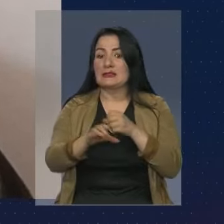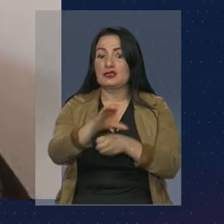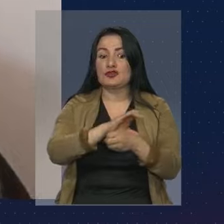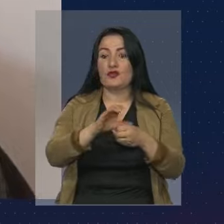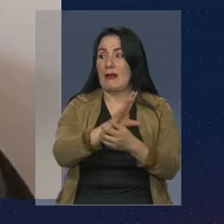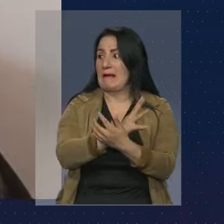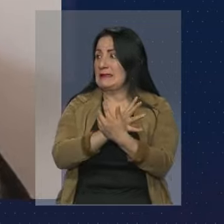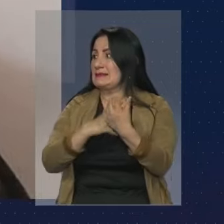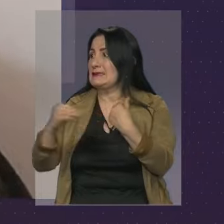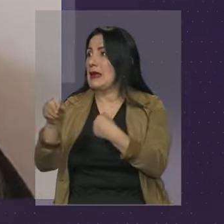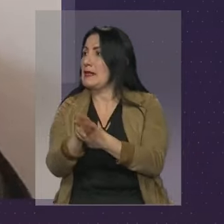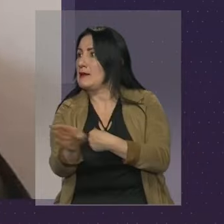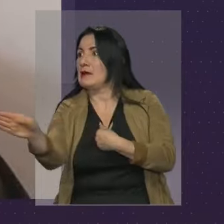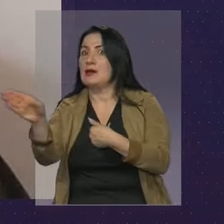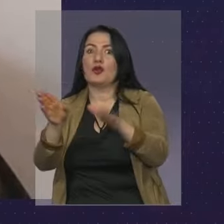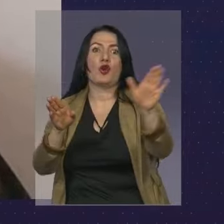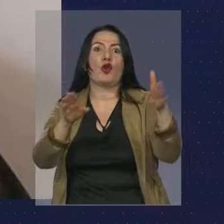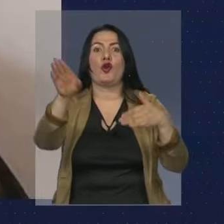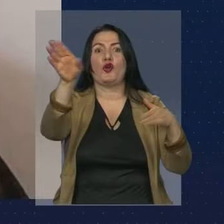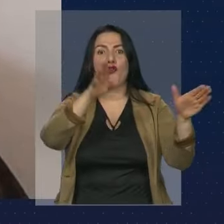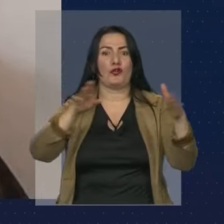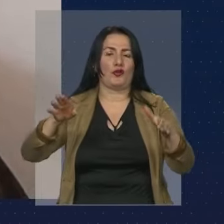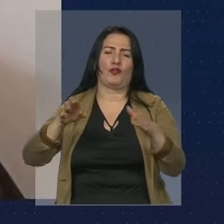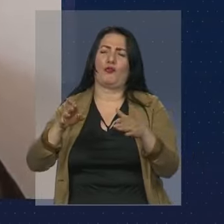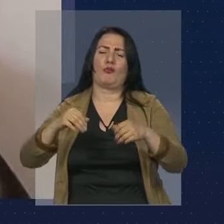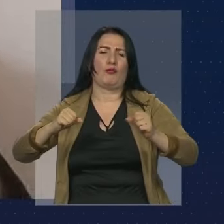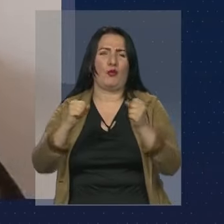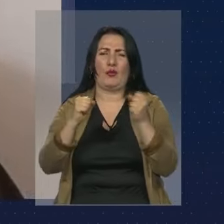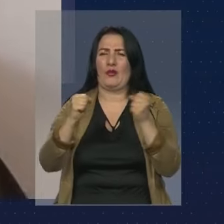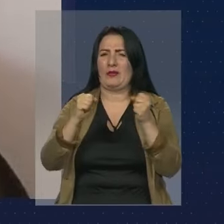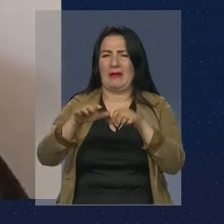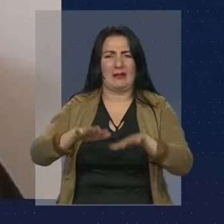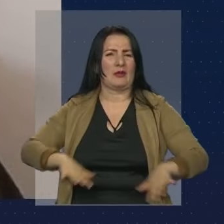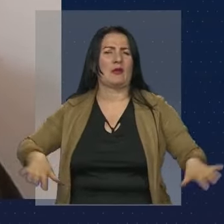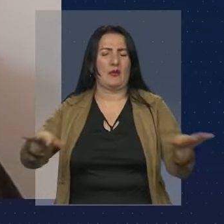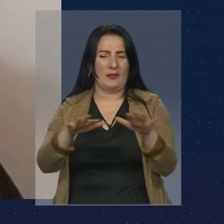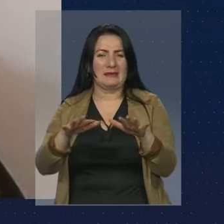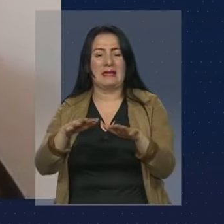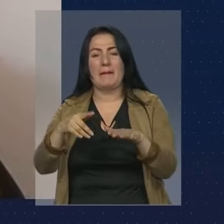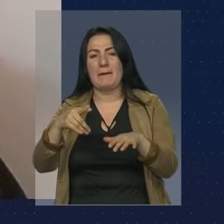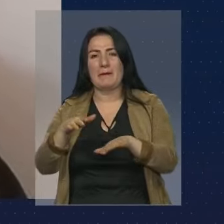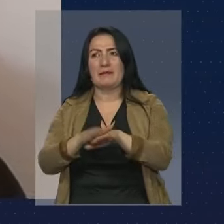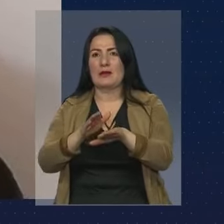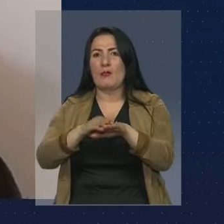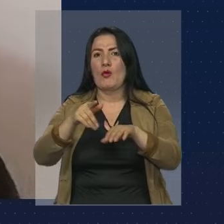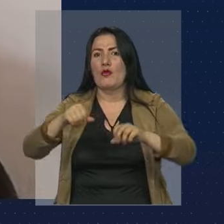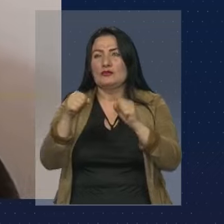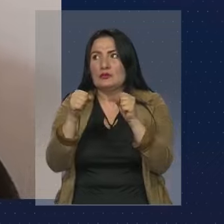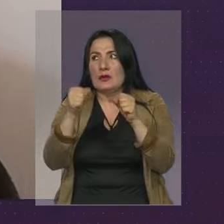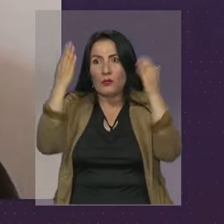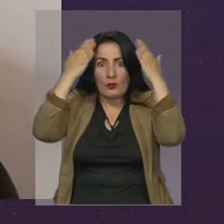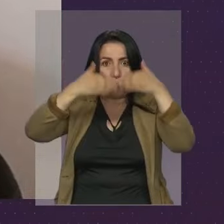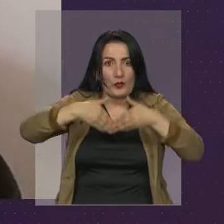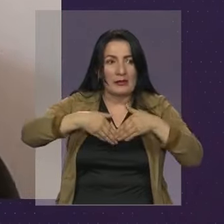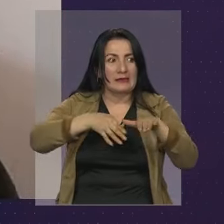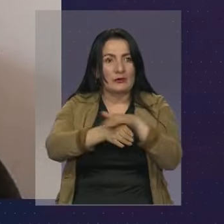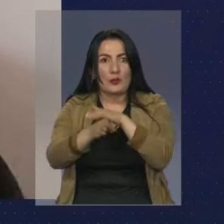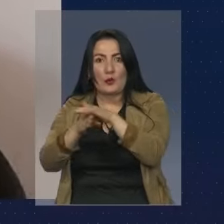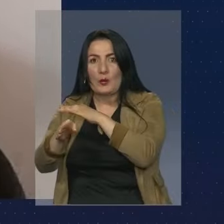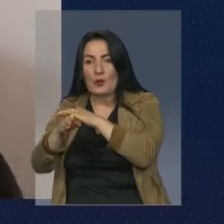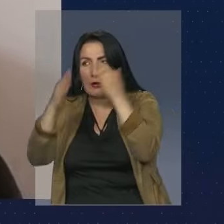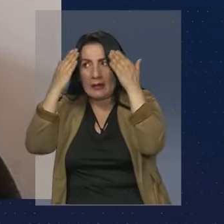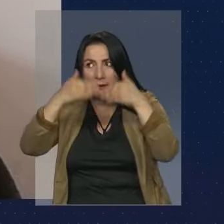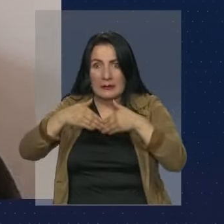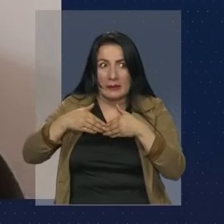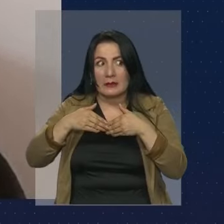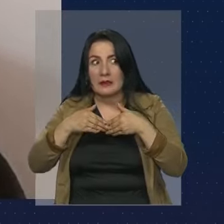al salir y tener vías de comunicación fuera de Bogotá es lo que llaman ir buscar las neveras, que es donde se esconde la delincuencia